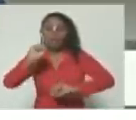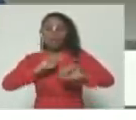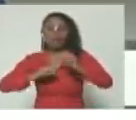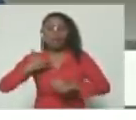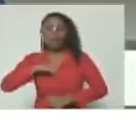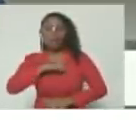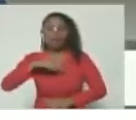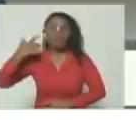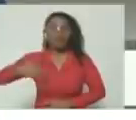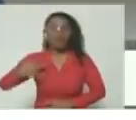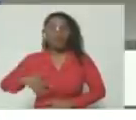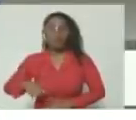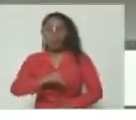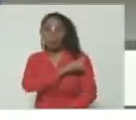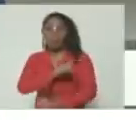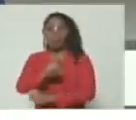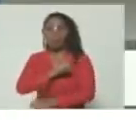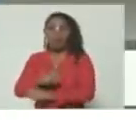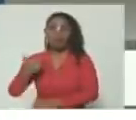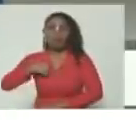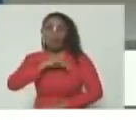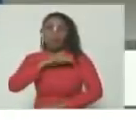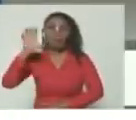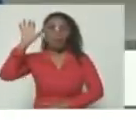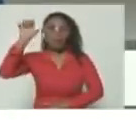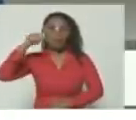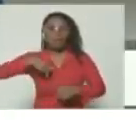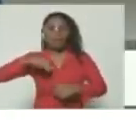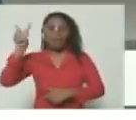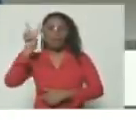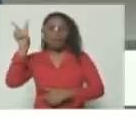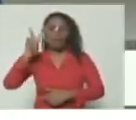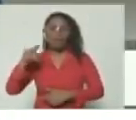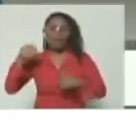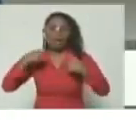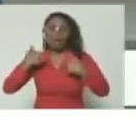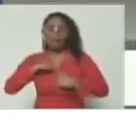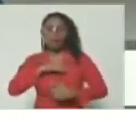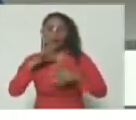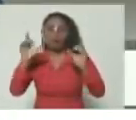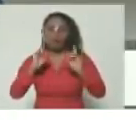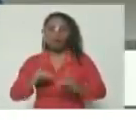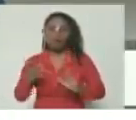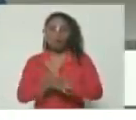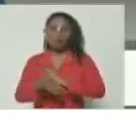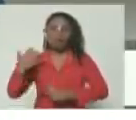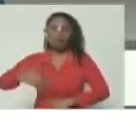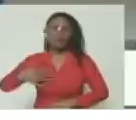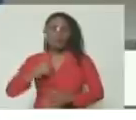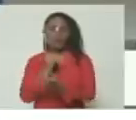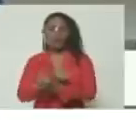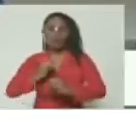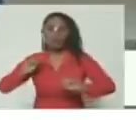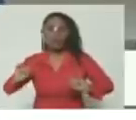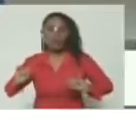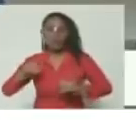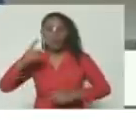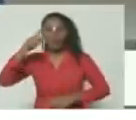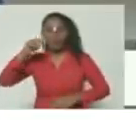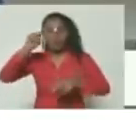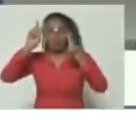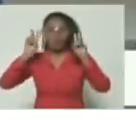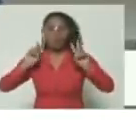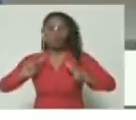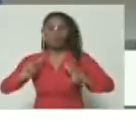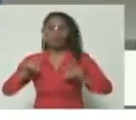derecho a mandar nuestro país desde Venezuela. Defendemos el derecho a la independencia, a la dignidad, a